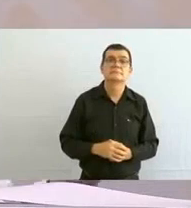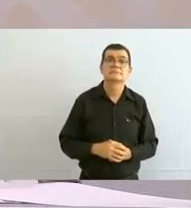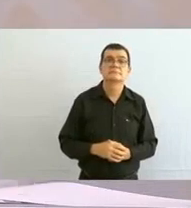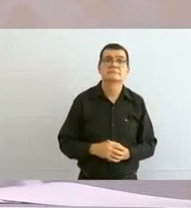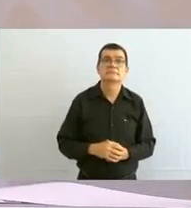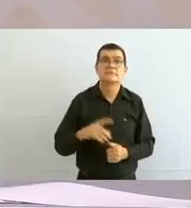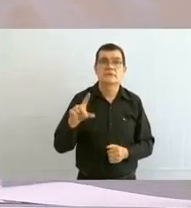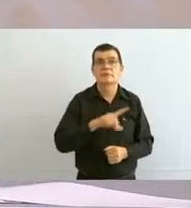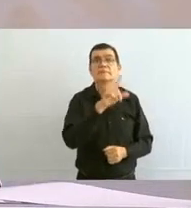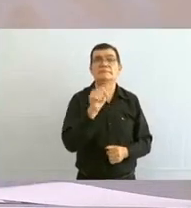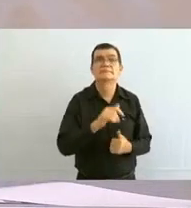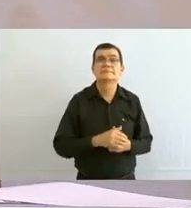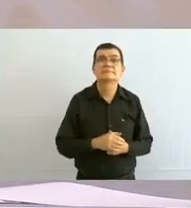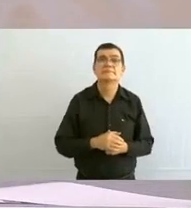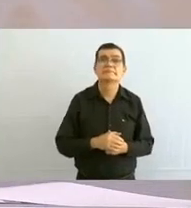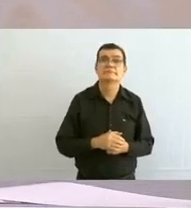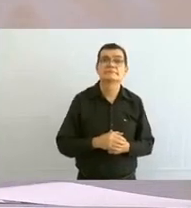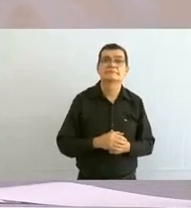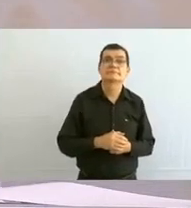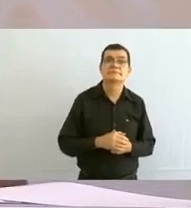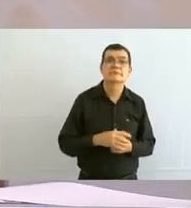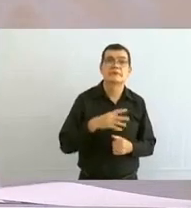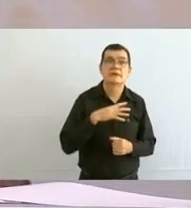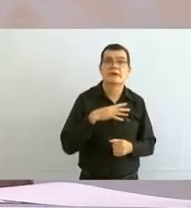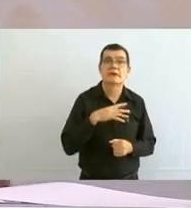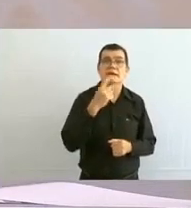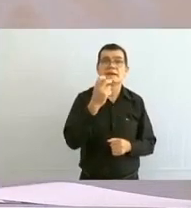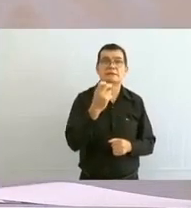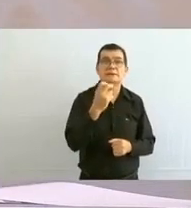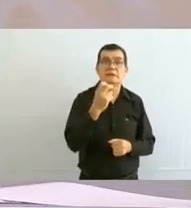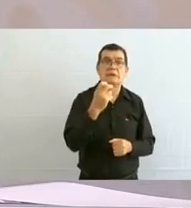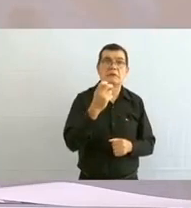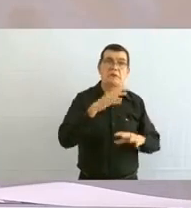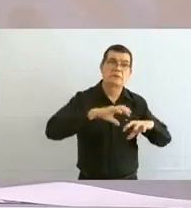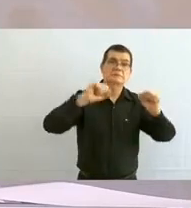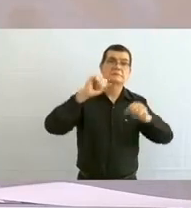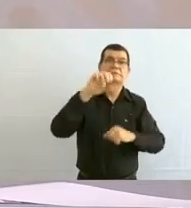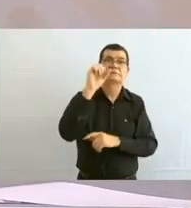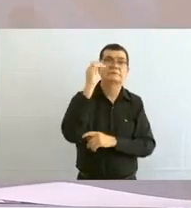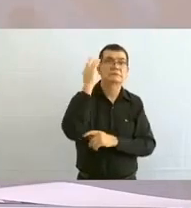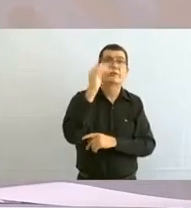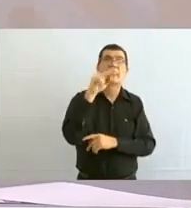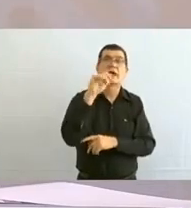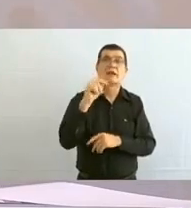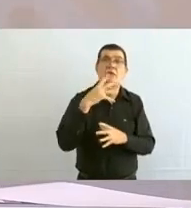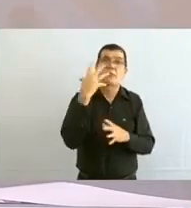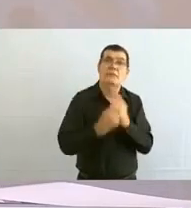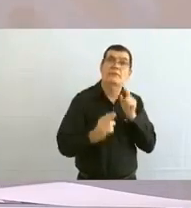después de que se da esta tragedia, Santana se va al exilio